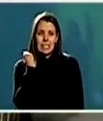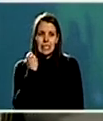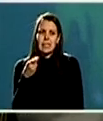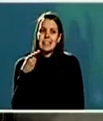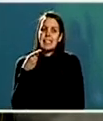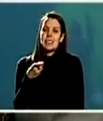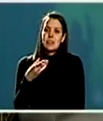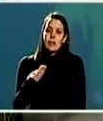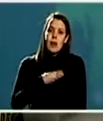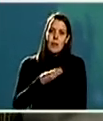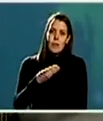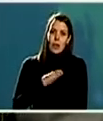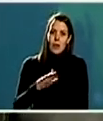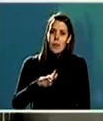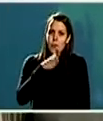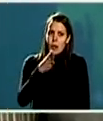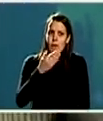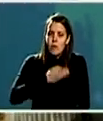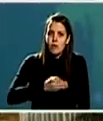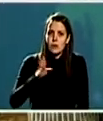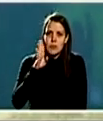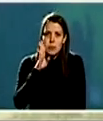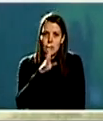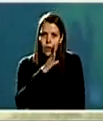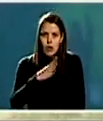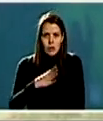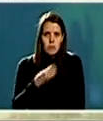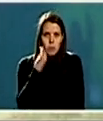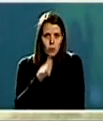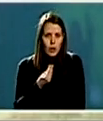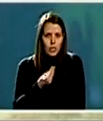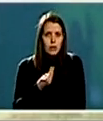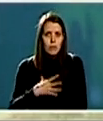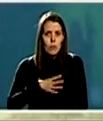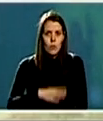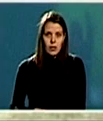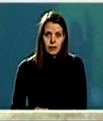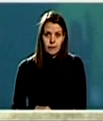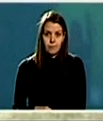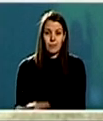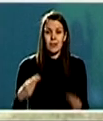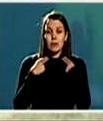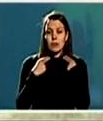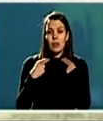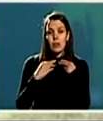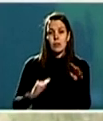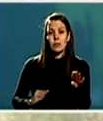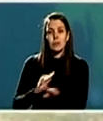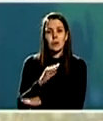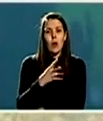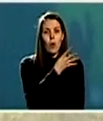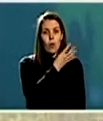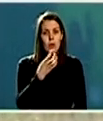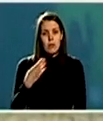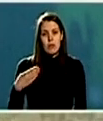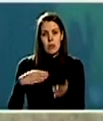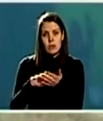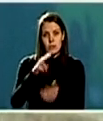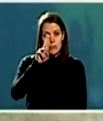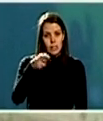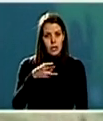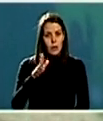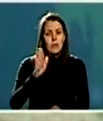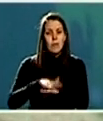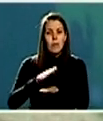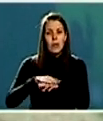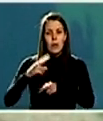unutur mes má institución provincial investir má de 400 construción de